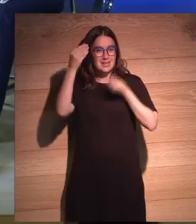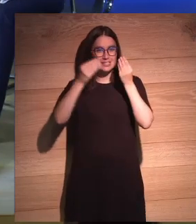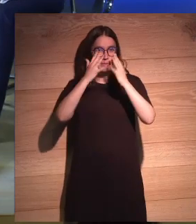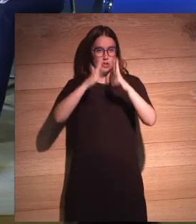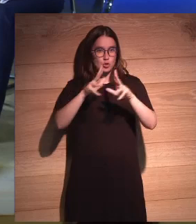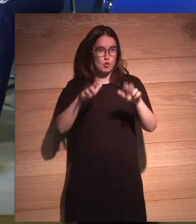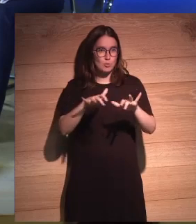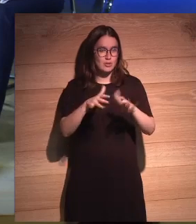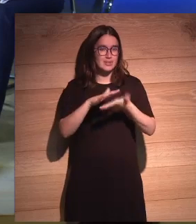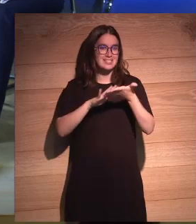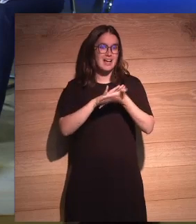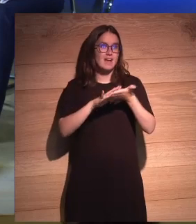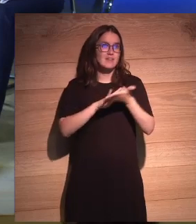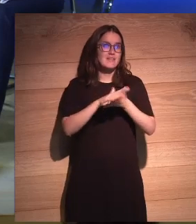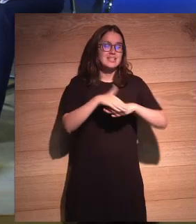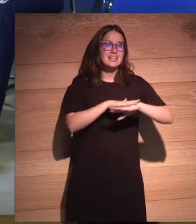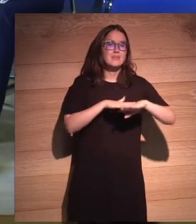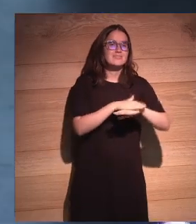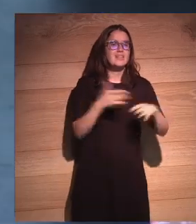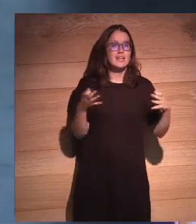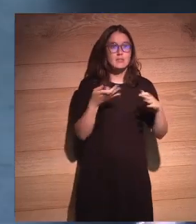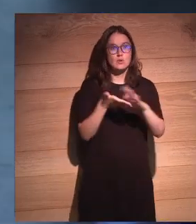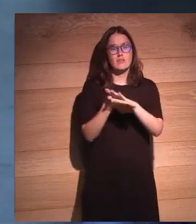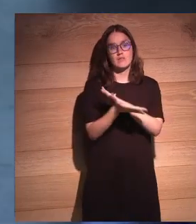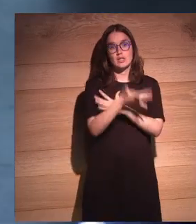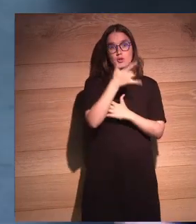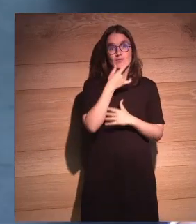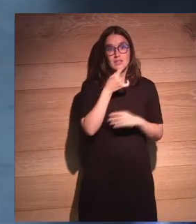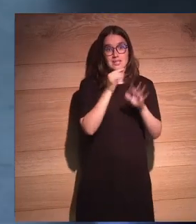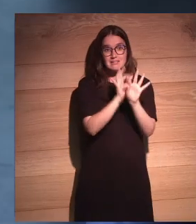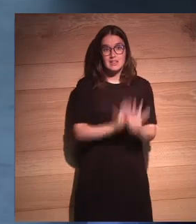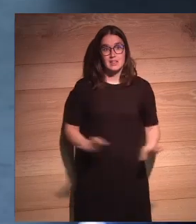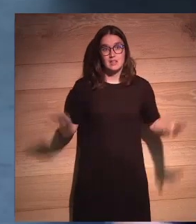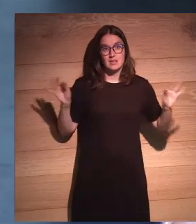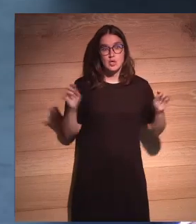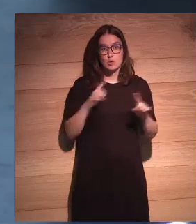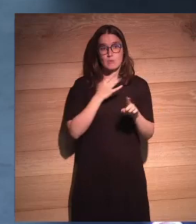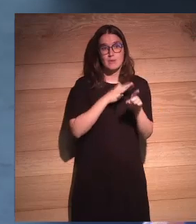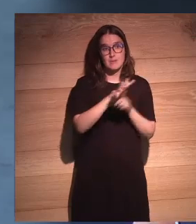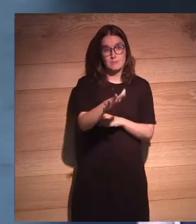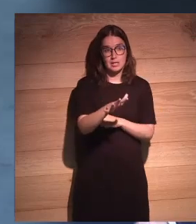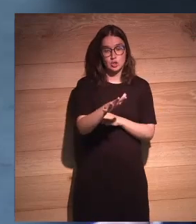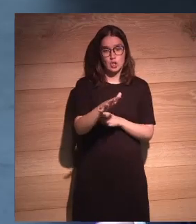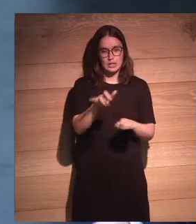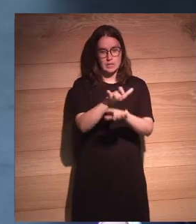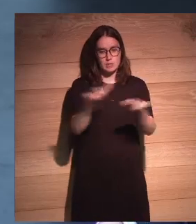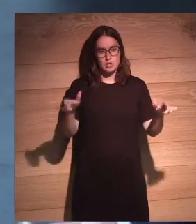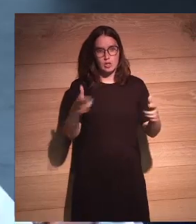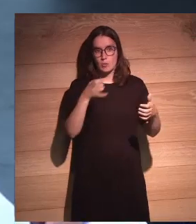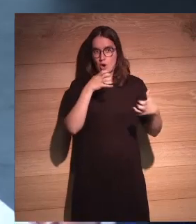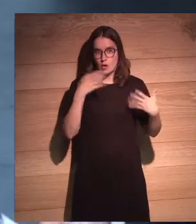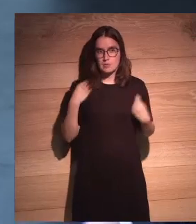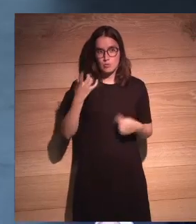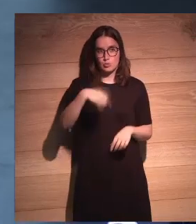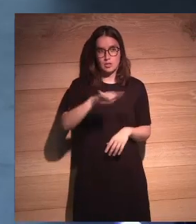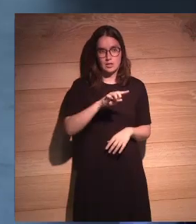computacional se está hablando fundamentalmente de una definición sencilla que en un primer impacto pues llegue a la gente que está como ahora están